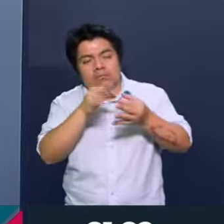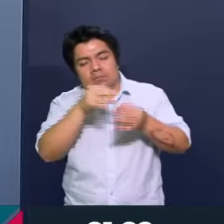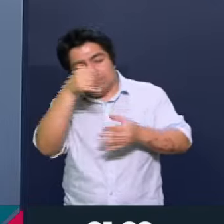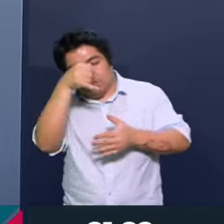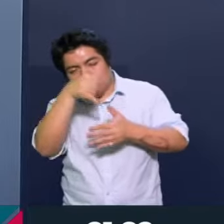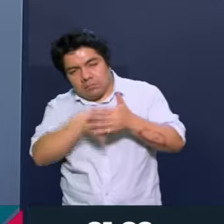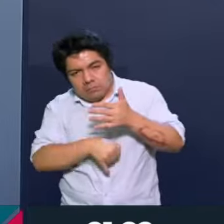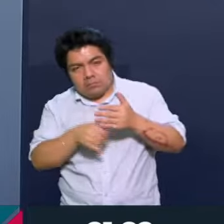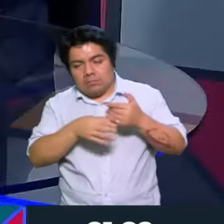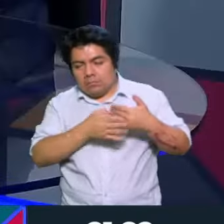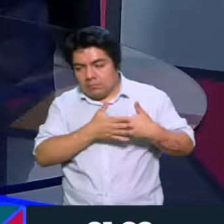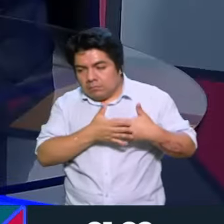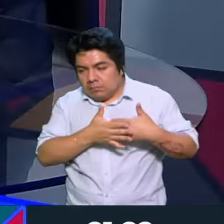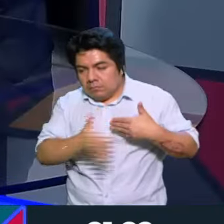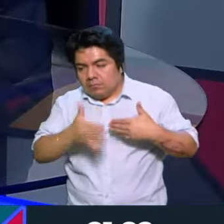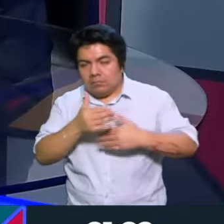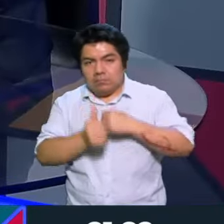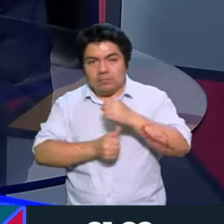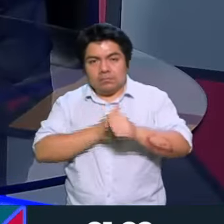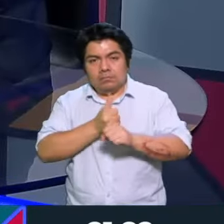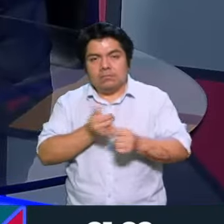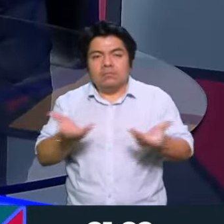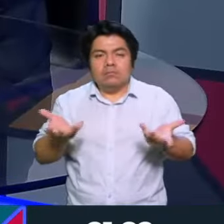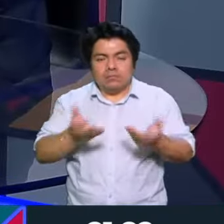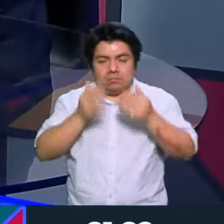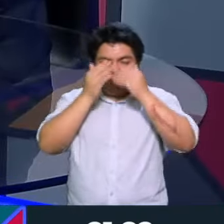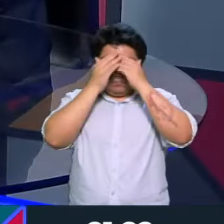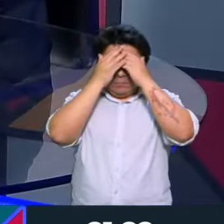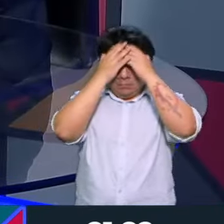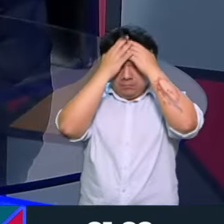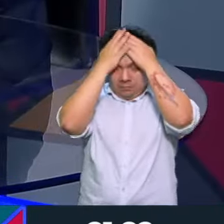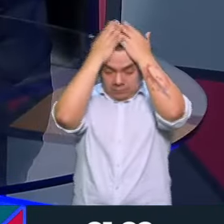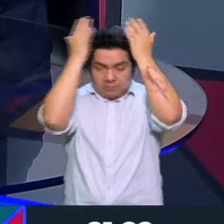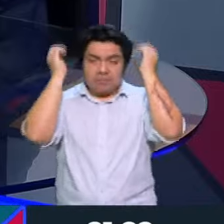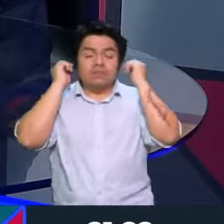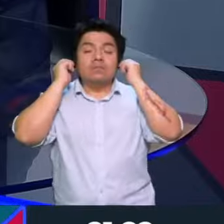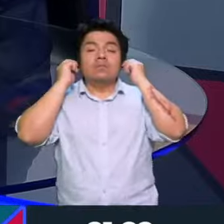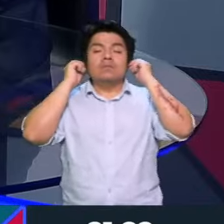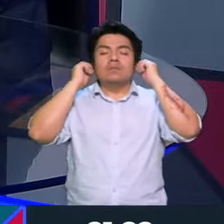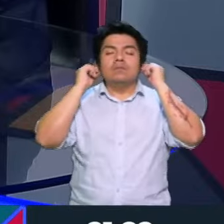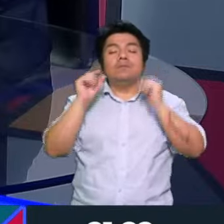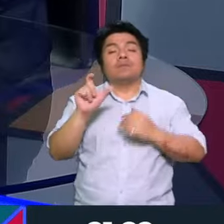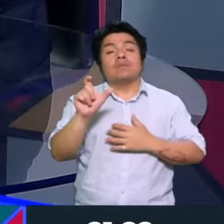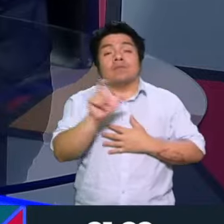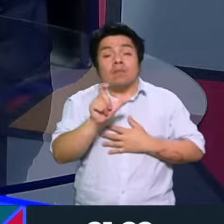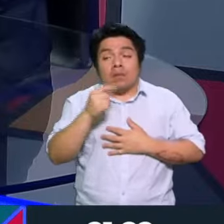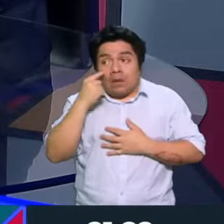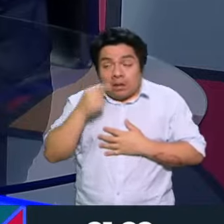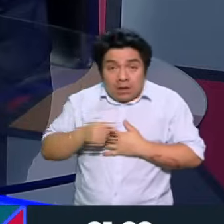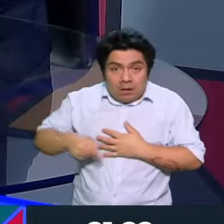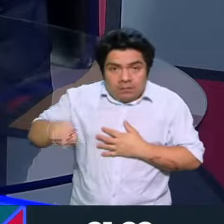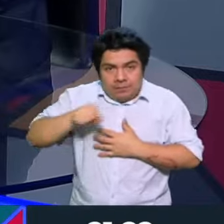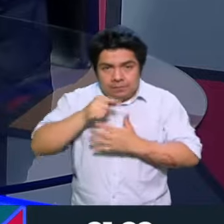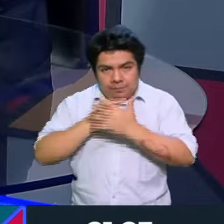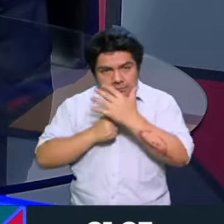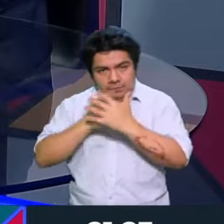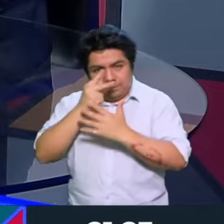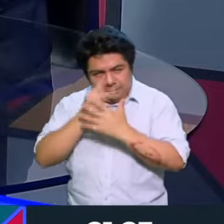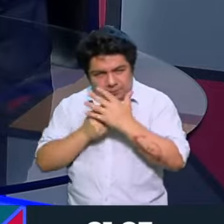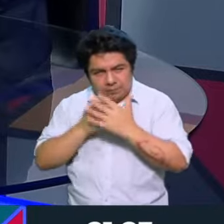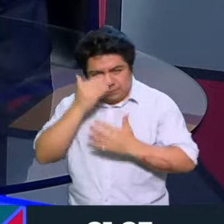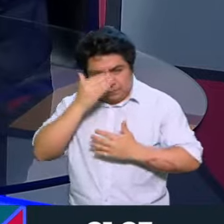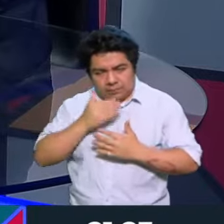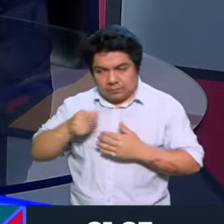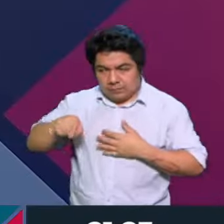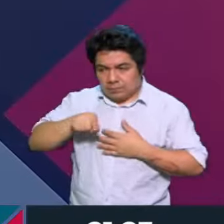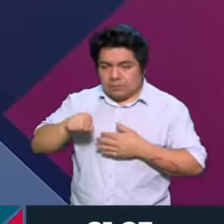se ha hecho en estos años. Bueno, pues lo primero es que tomamos las primeras acciones para darle causa a un programa que colocó